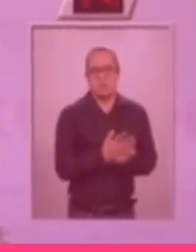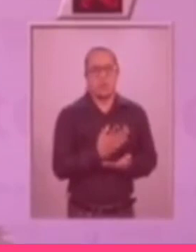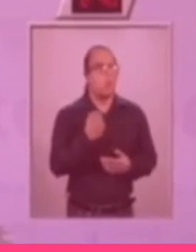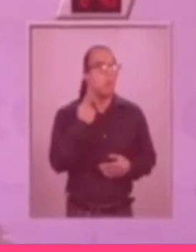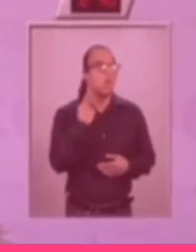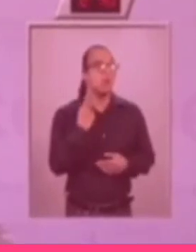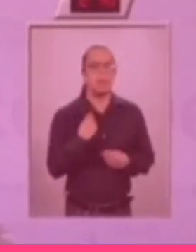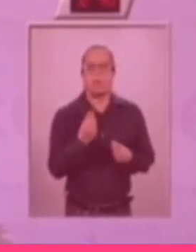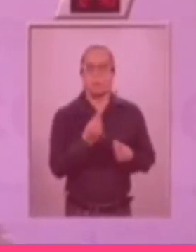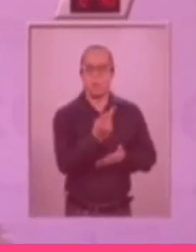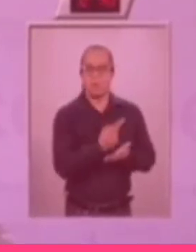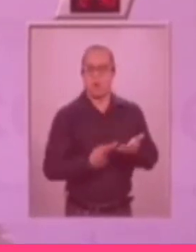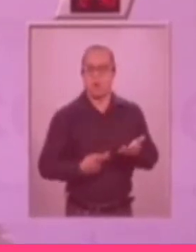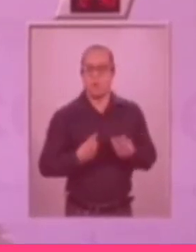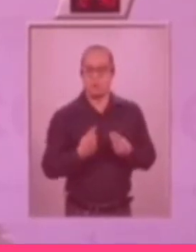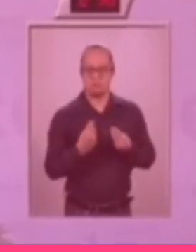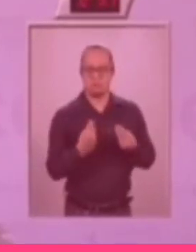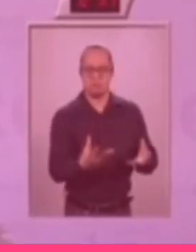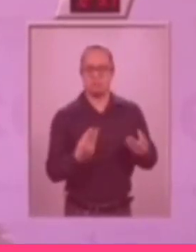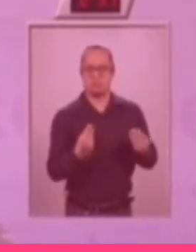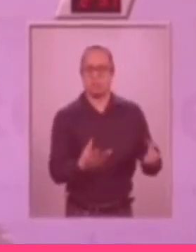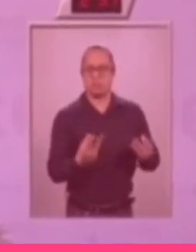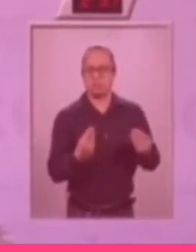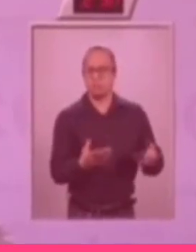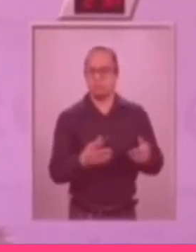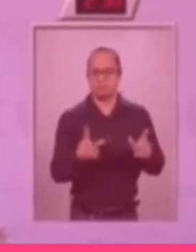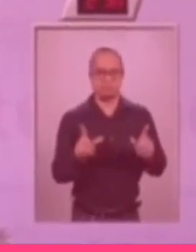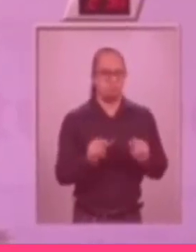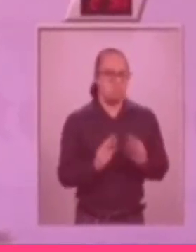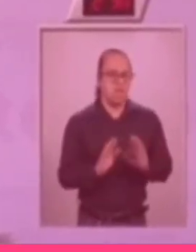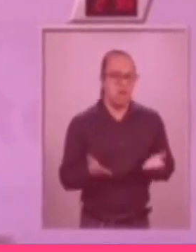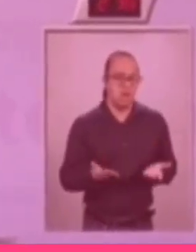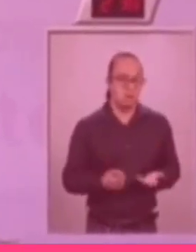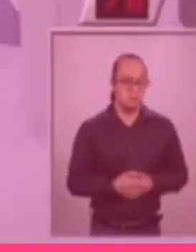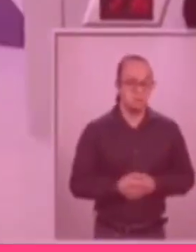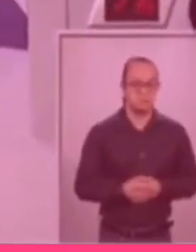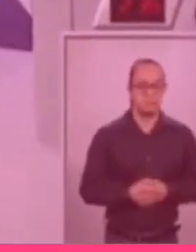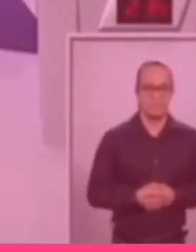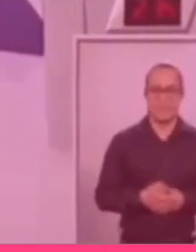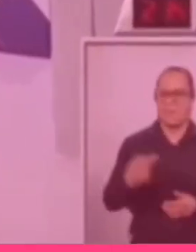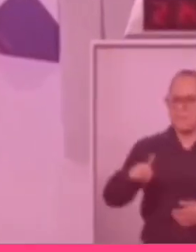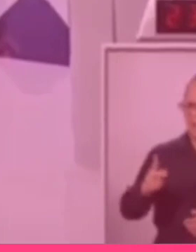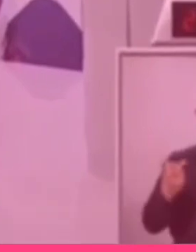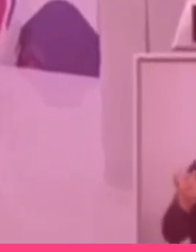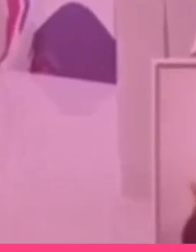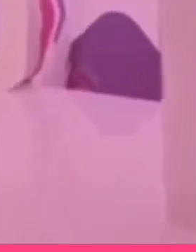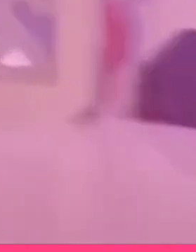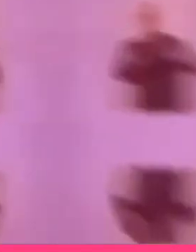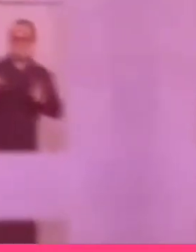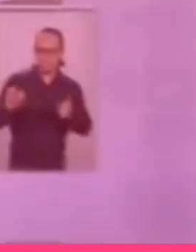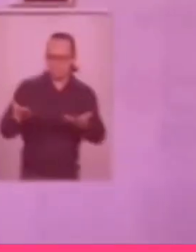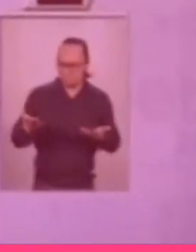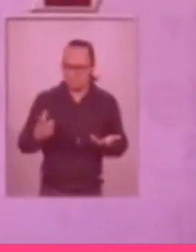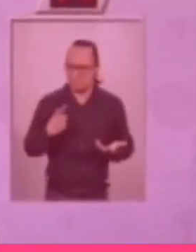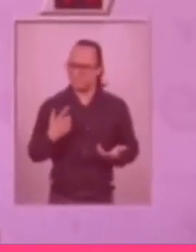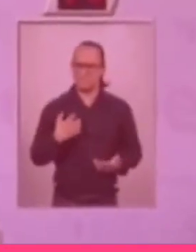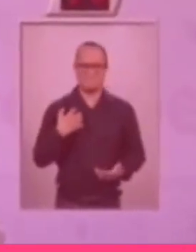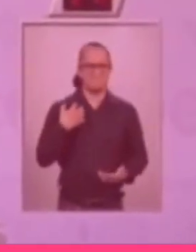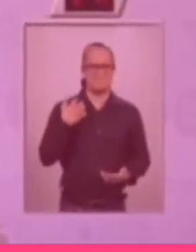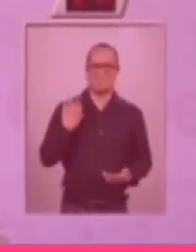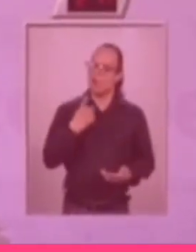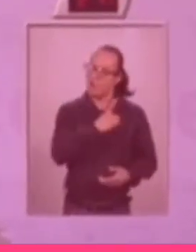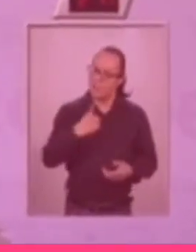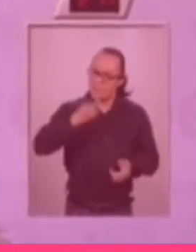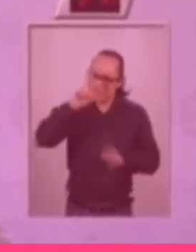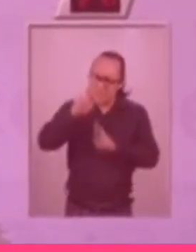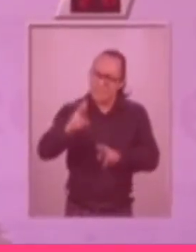de lo que son programas, la gente... Pero eso es algo que hace, o sea, eso es algo que sí, ustedes que se ha hecho durante casi... Les pido respeto para esa